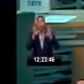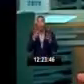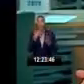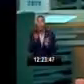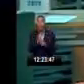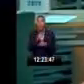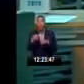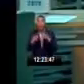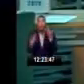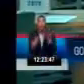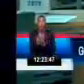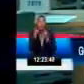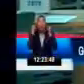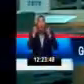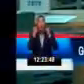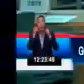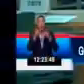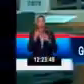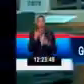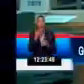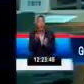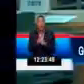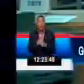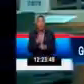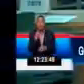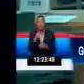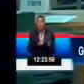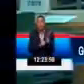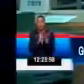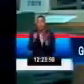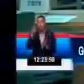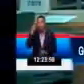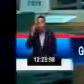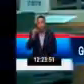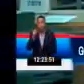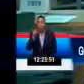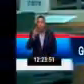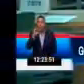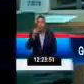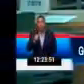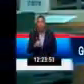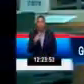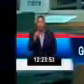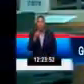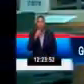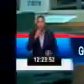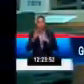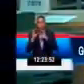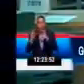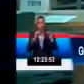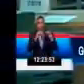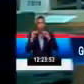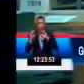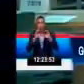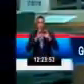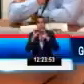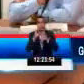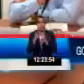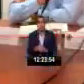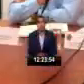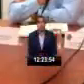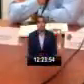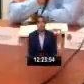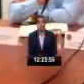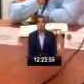cómo actuar ante nuevas amenazas. Lo dijo la ministra de Gobierno, María Paula Romo, en un conversatorio. Veamos.